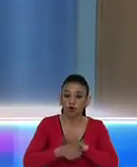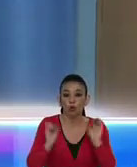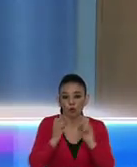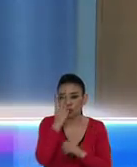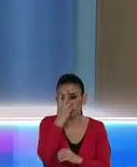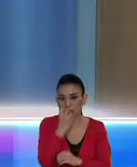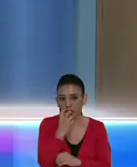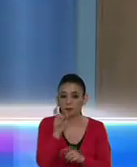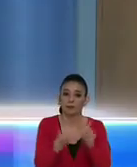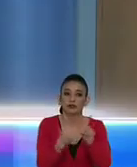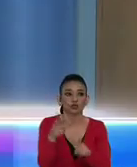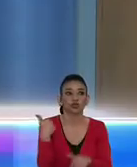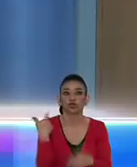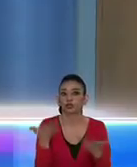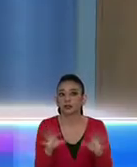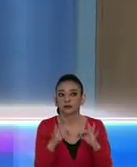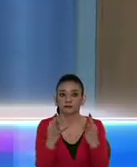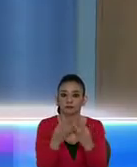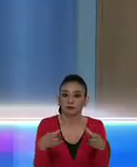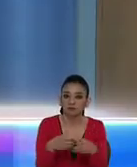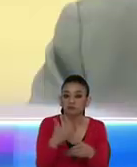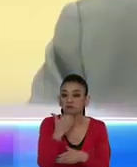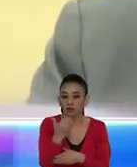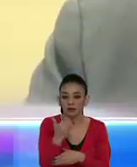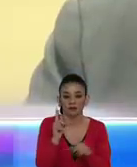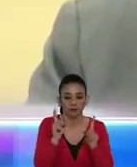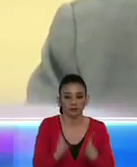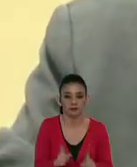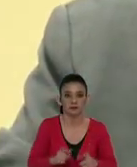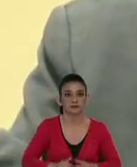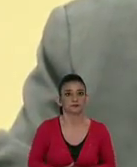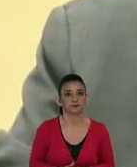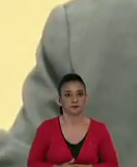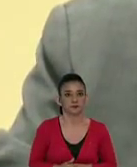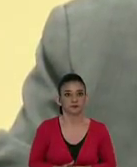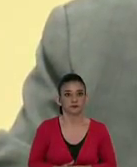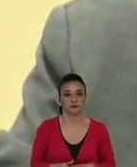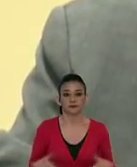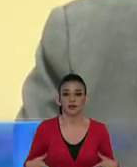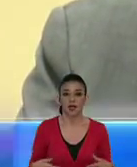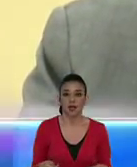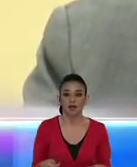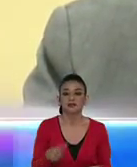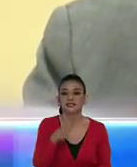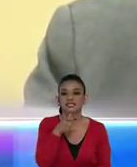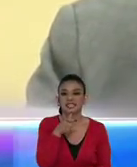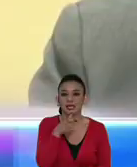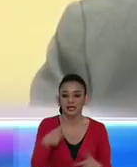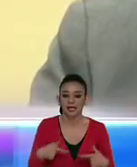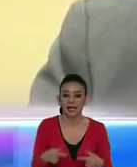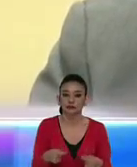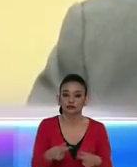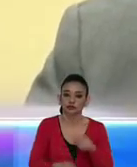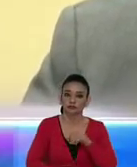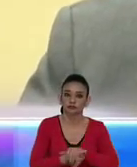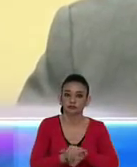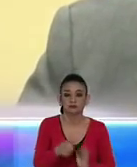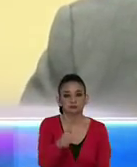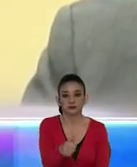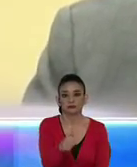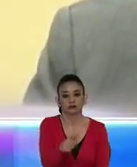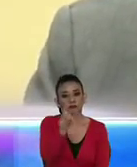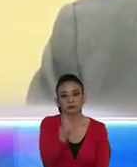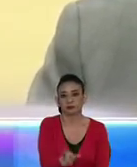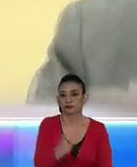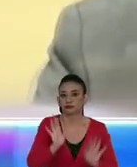las personas que no tengan estas condiciones. Los gastos deberán ser costeados, los gastos de esta cuarentena, por los propios